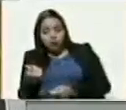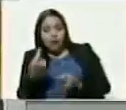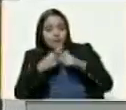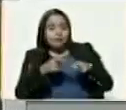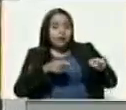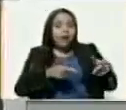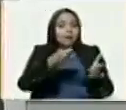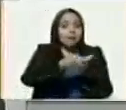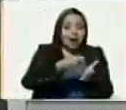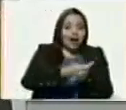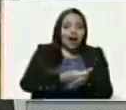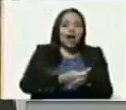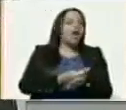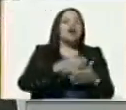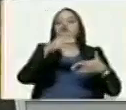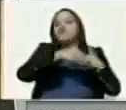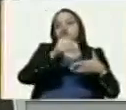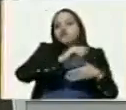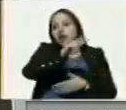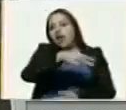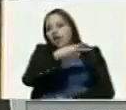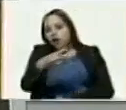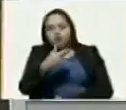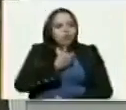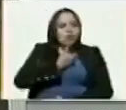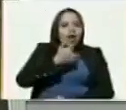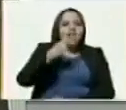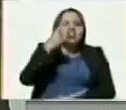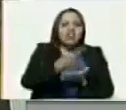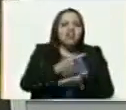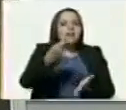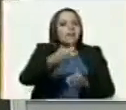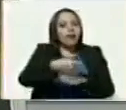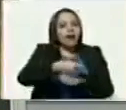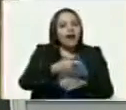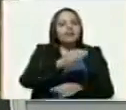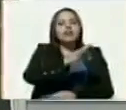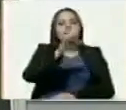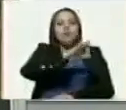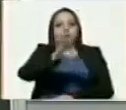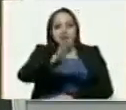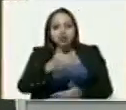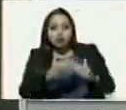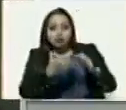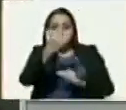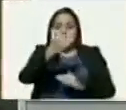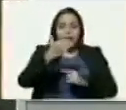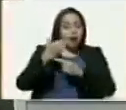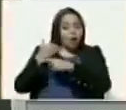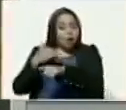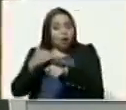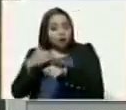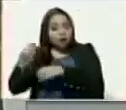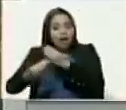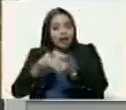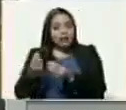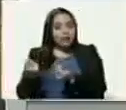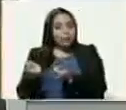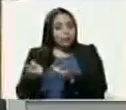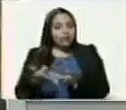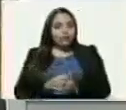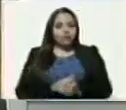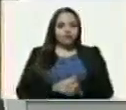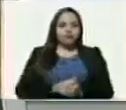pague en divisas debe cancelar un 3% sobre el importe que está haciendo efectivo en